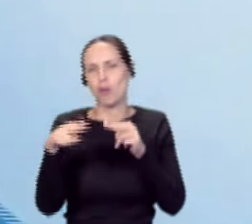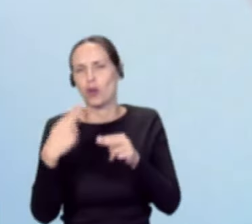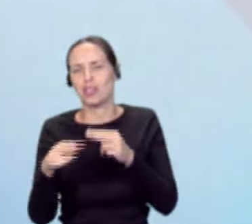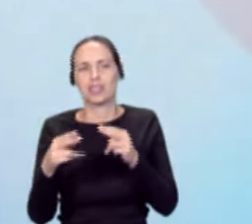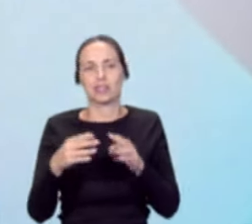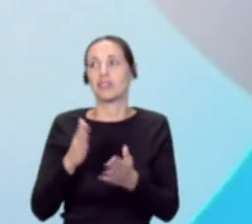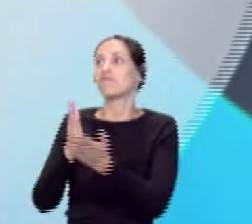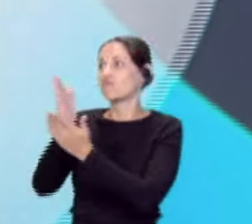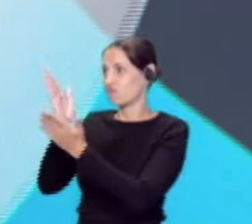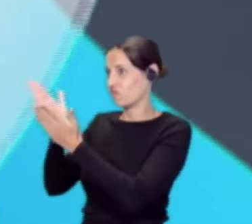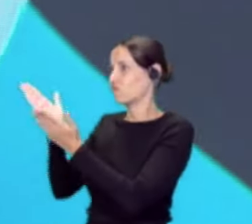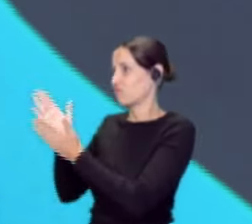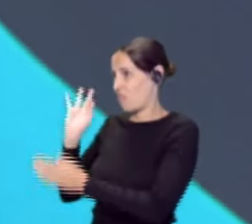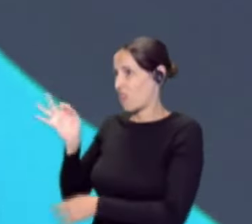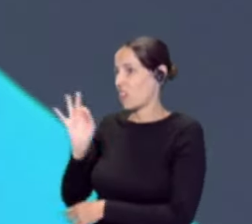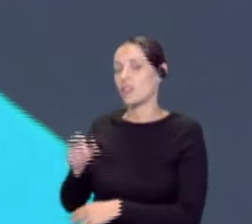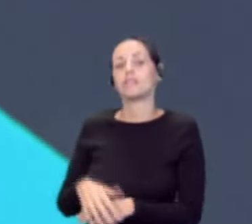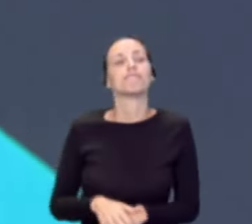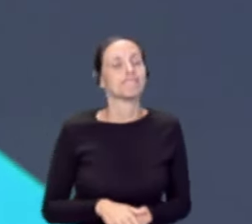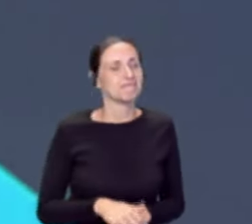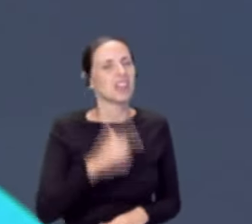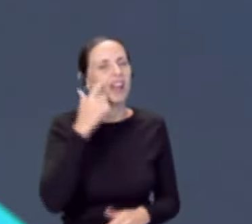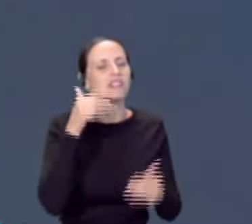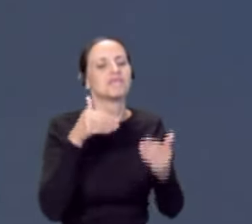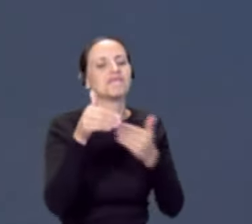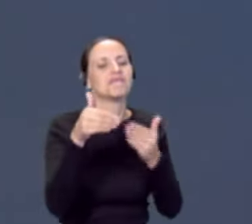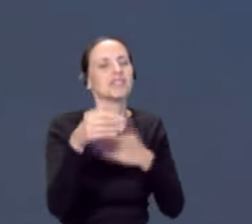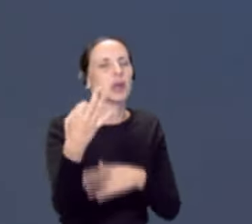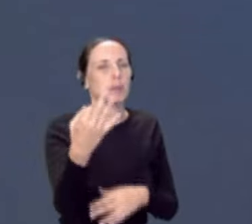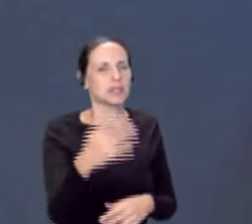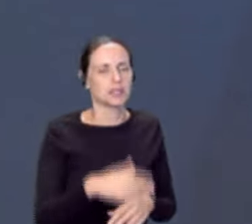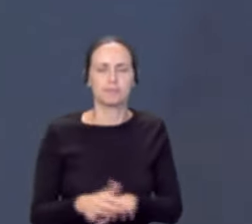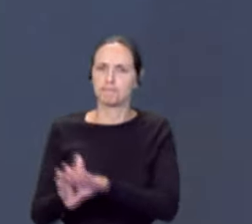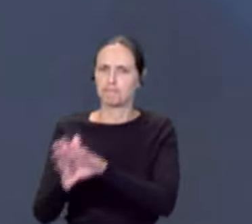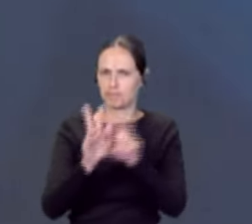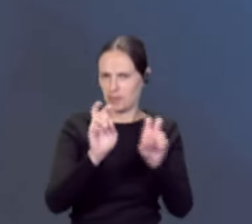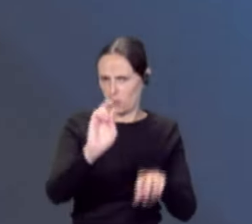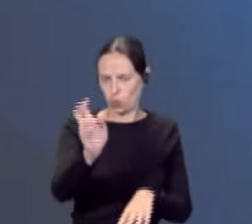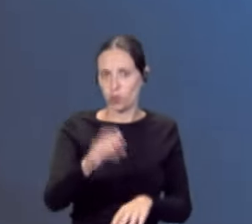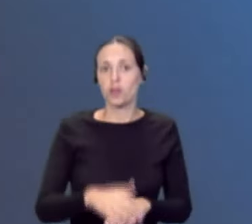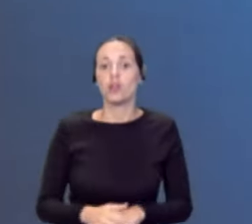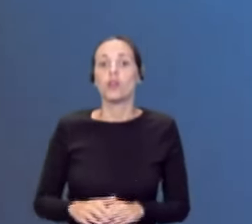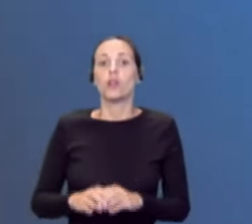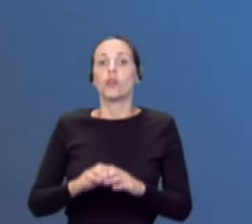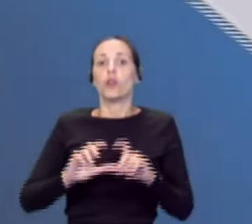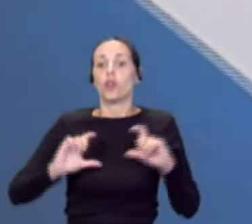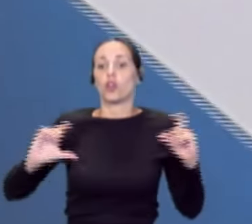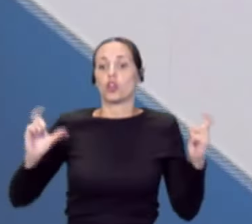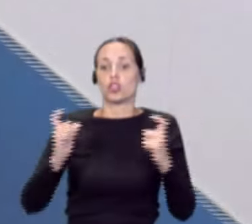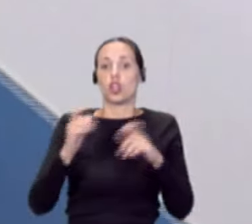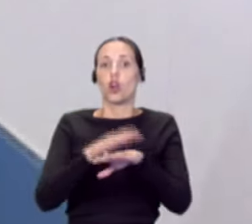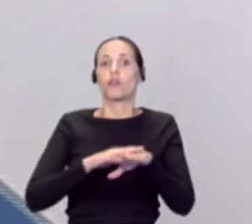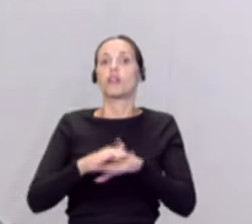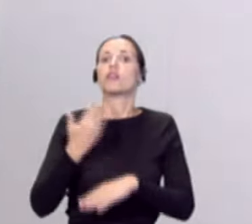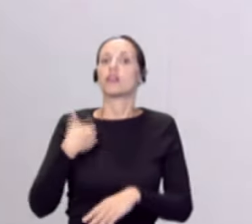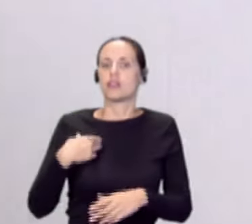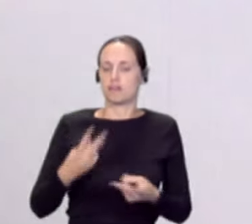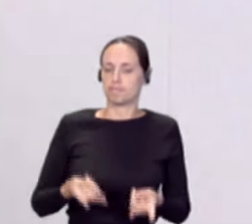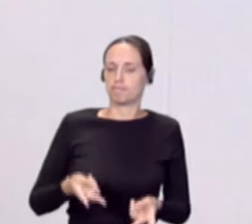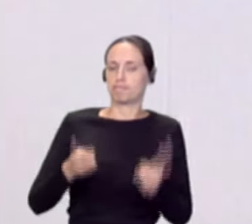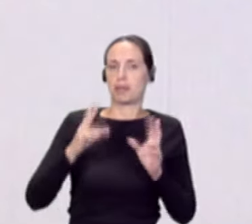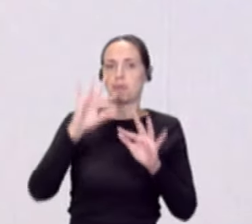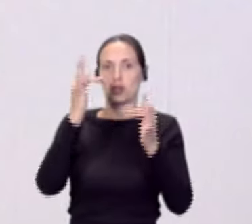hay muchas ahí. Sí, vamos a ver en qué termina. Bueno, continuamos con más asuntos. El Consejo de Gobierno ha dado luz verde para tramitar los presupuestos de